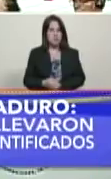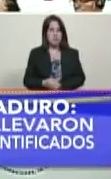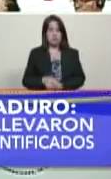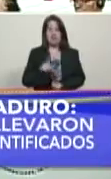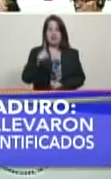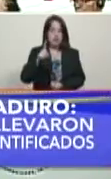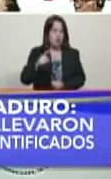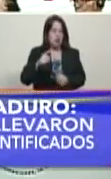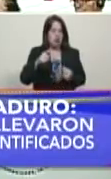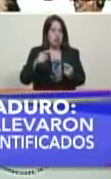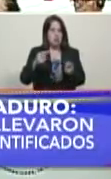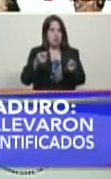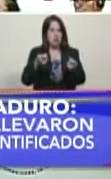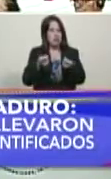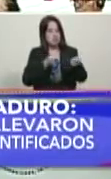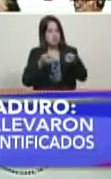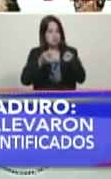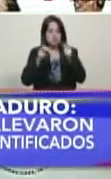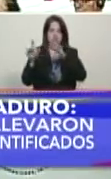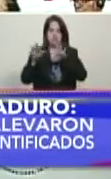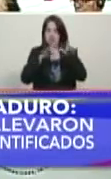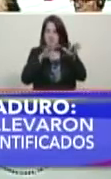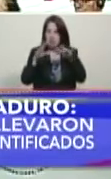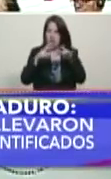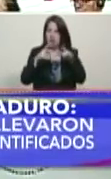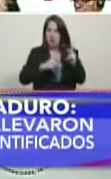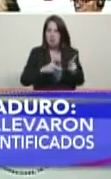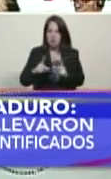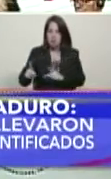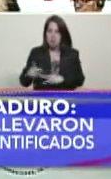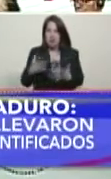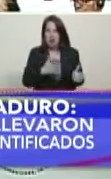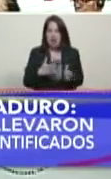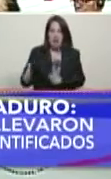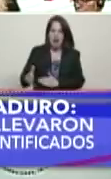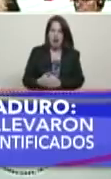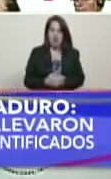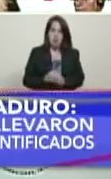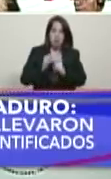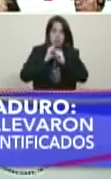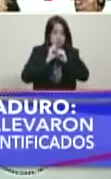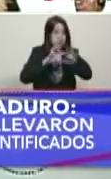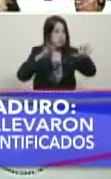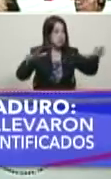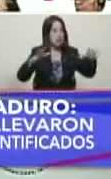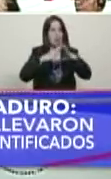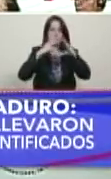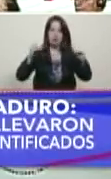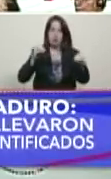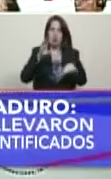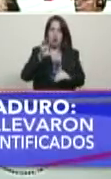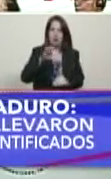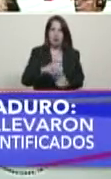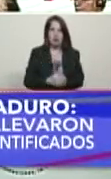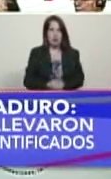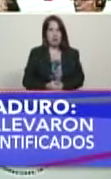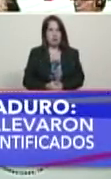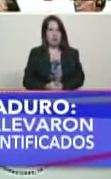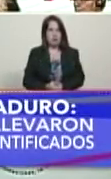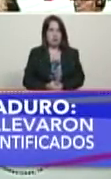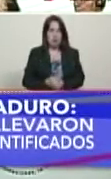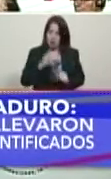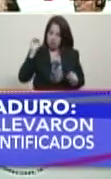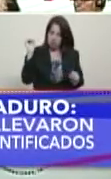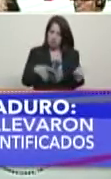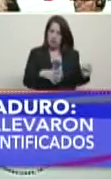ingresar con los malandros montados en los camiones y luego comenzar a distribuir todo ese material para disturbios en